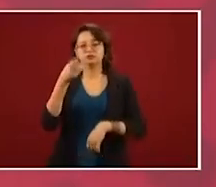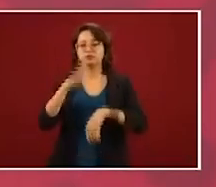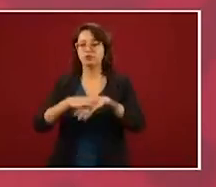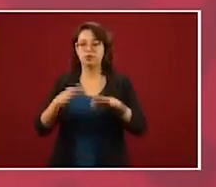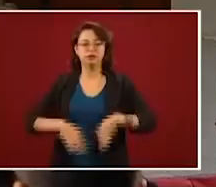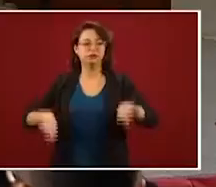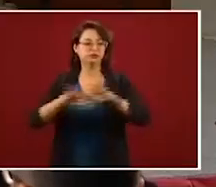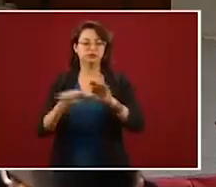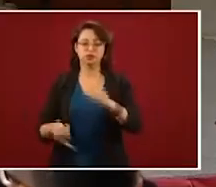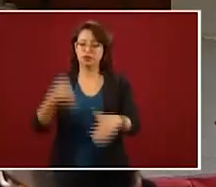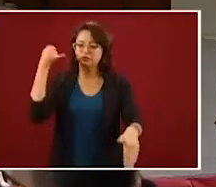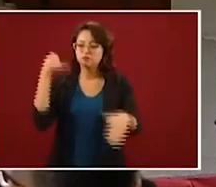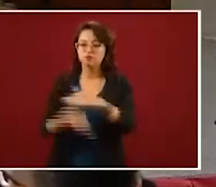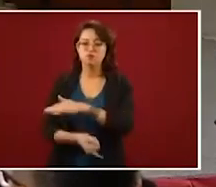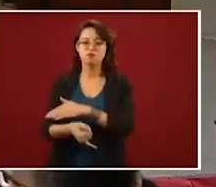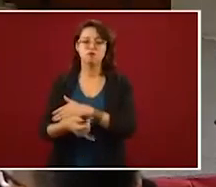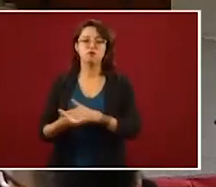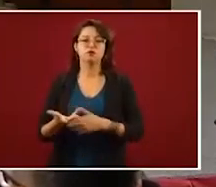el que